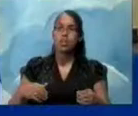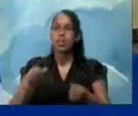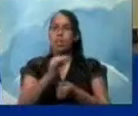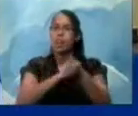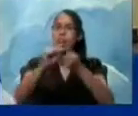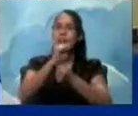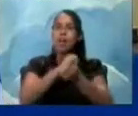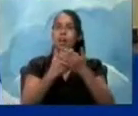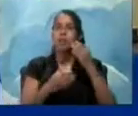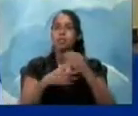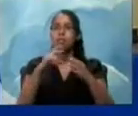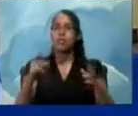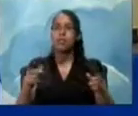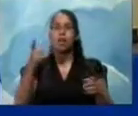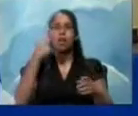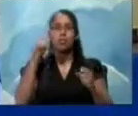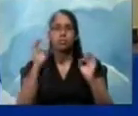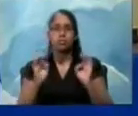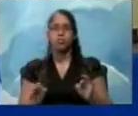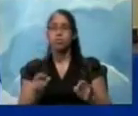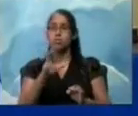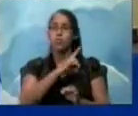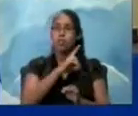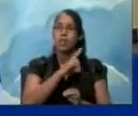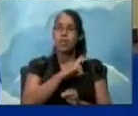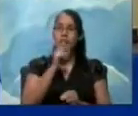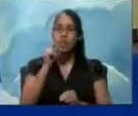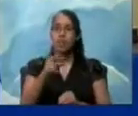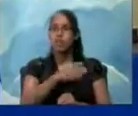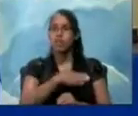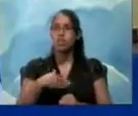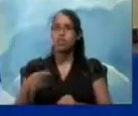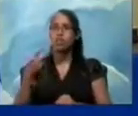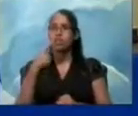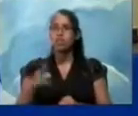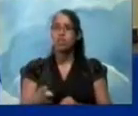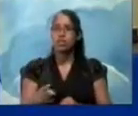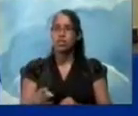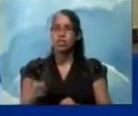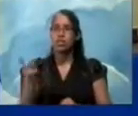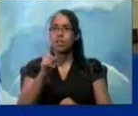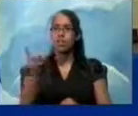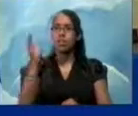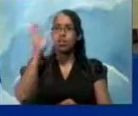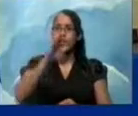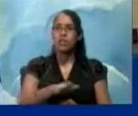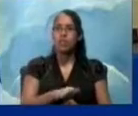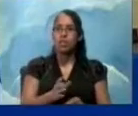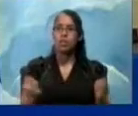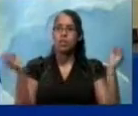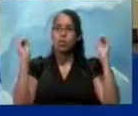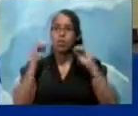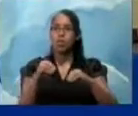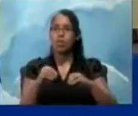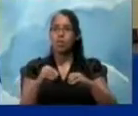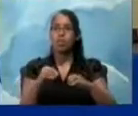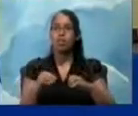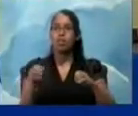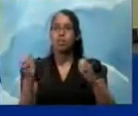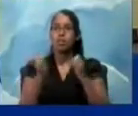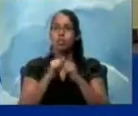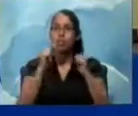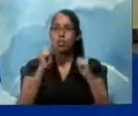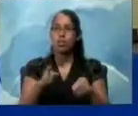la jurisprudencia moderna. Ellos quieren decir, no estamos de acuerdo con